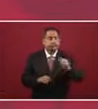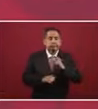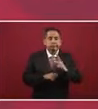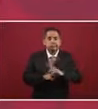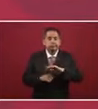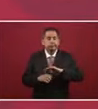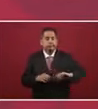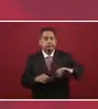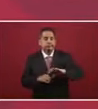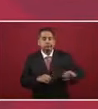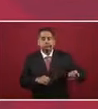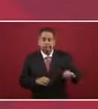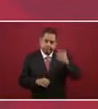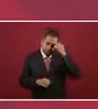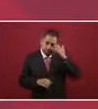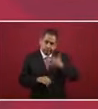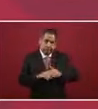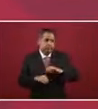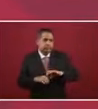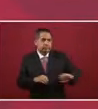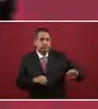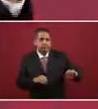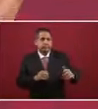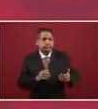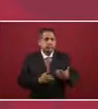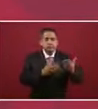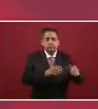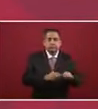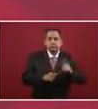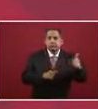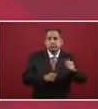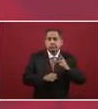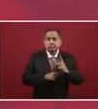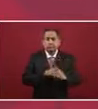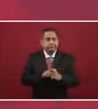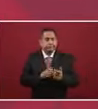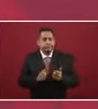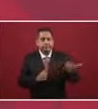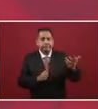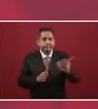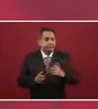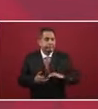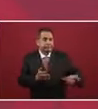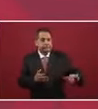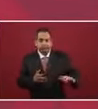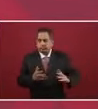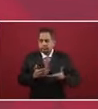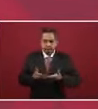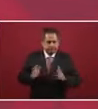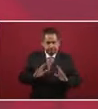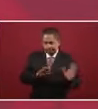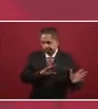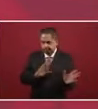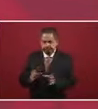estaba tomada al servicio de intereses